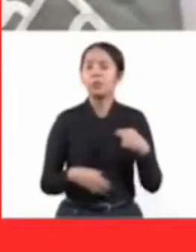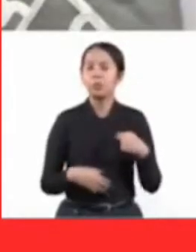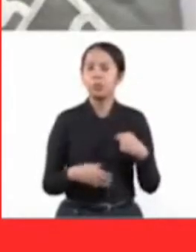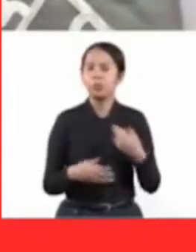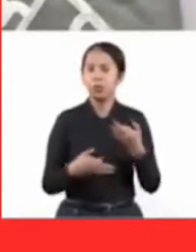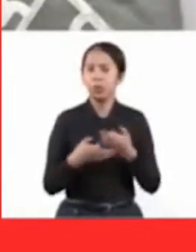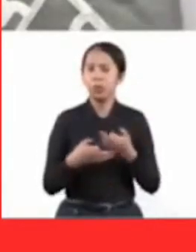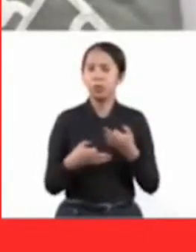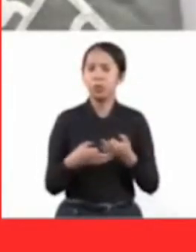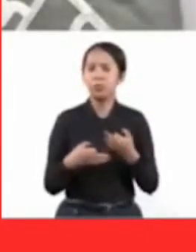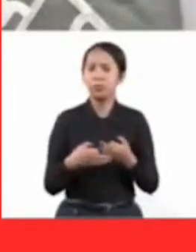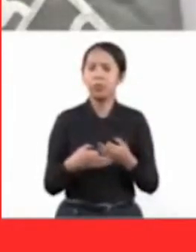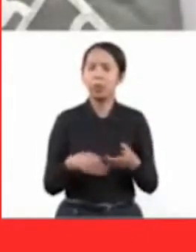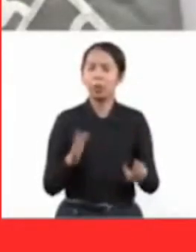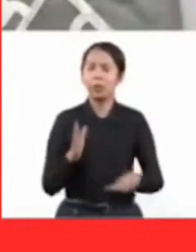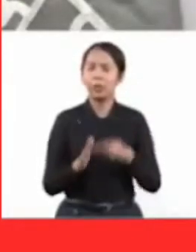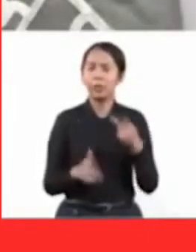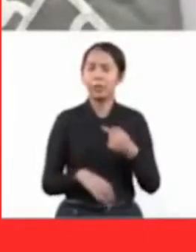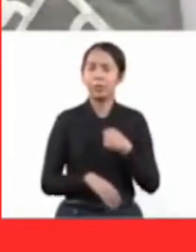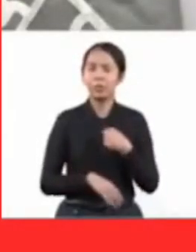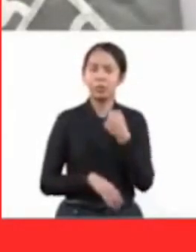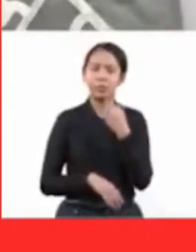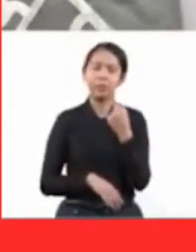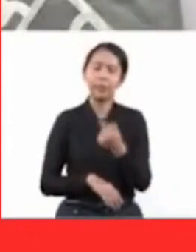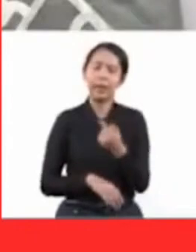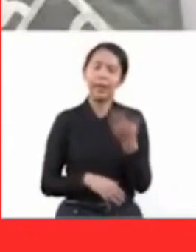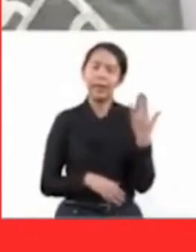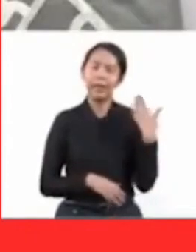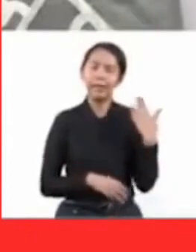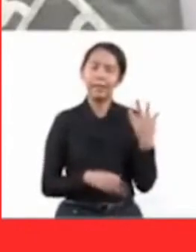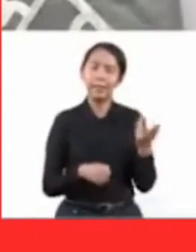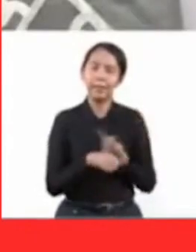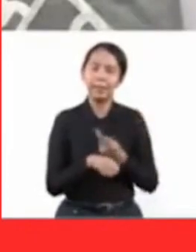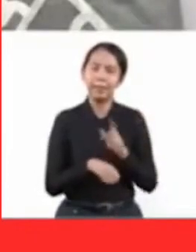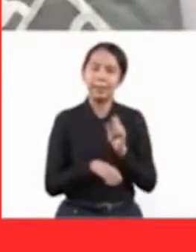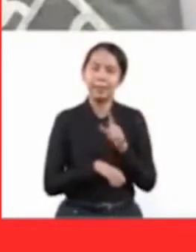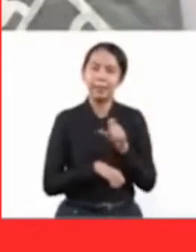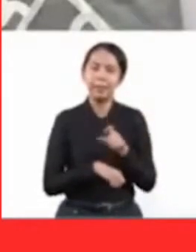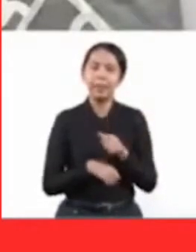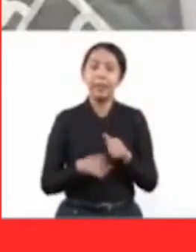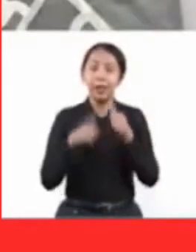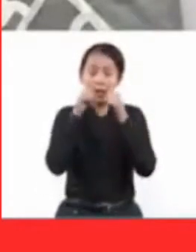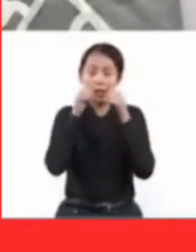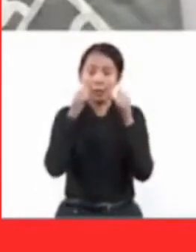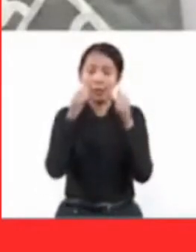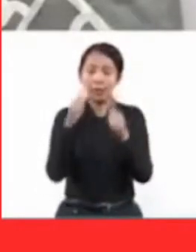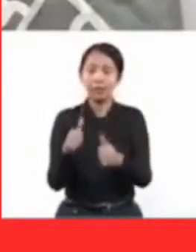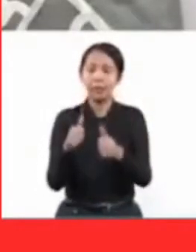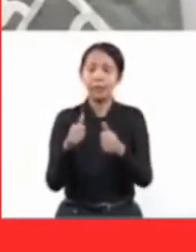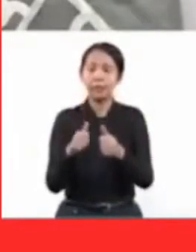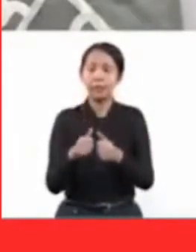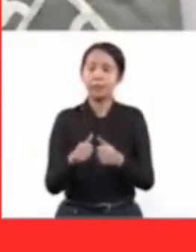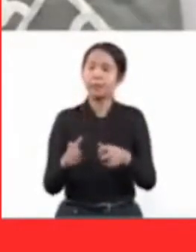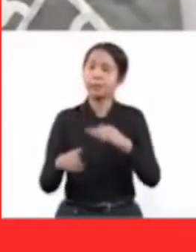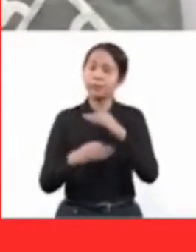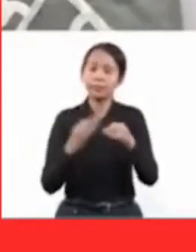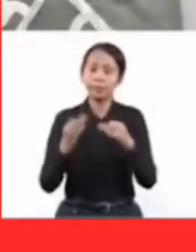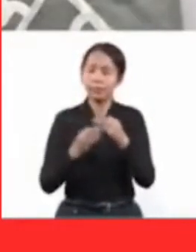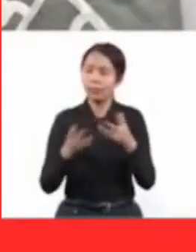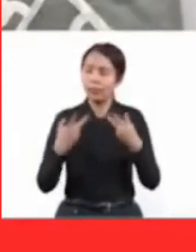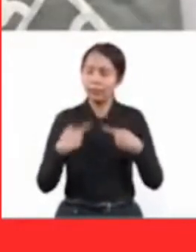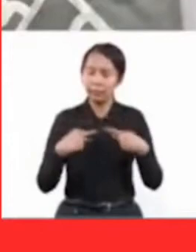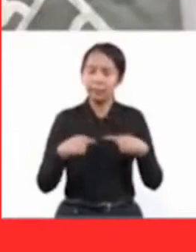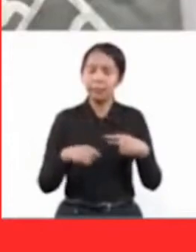este momento, repito, como lo hemos hecho en diversas ocasiones, la atención incondicional a todas